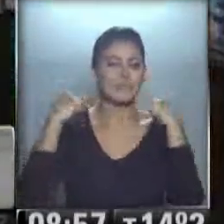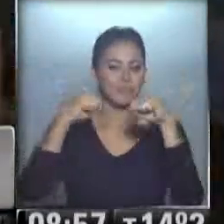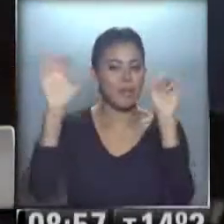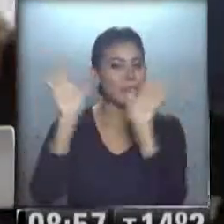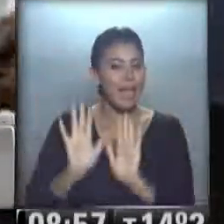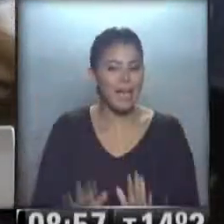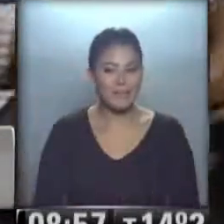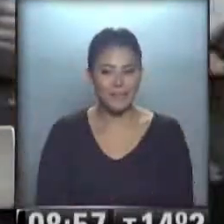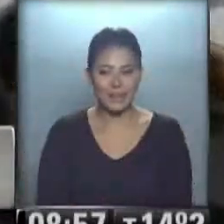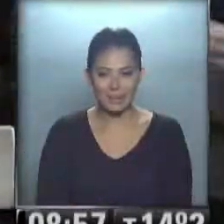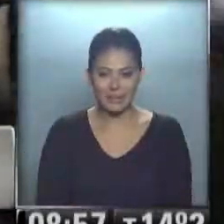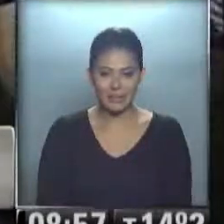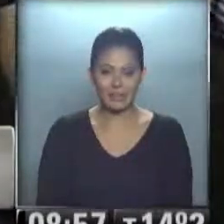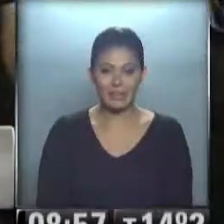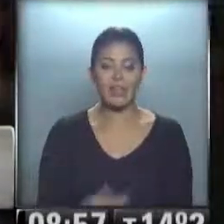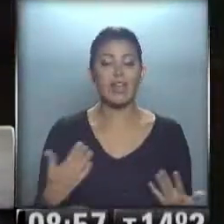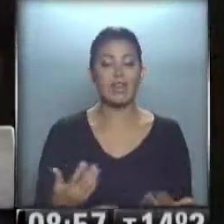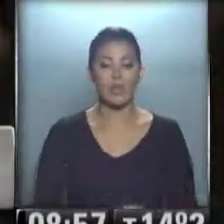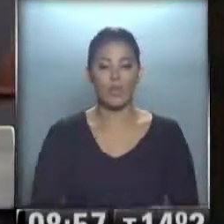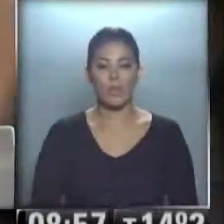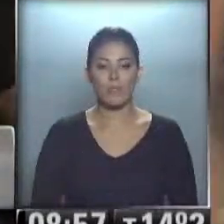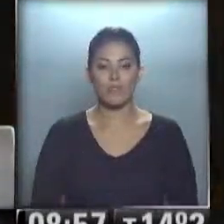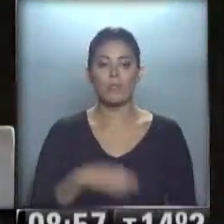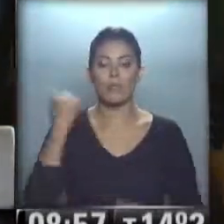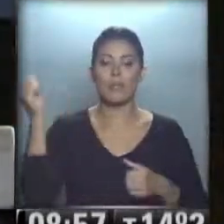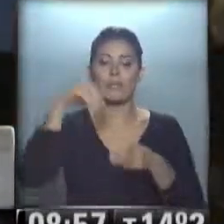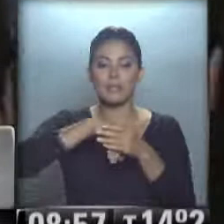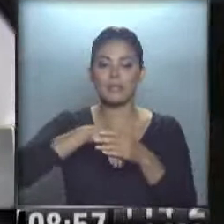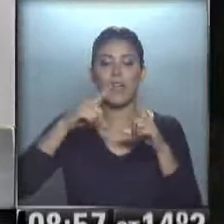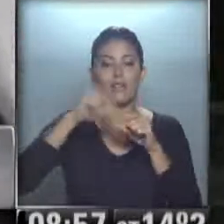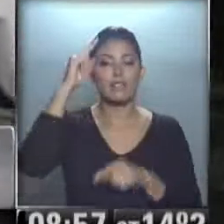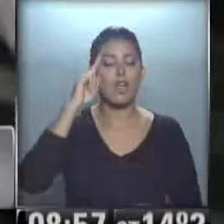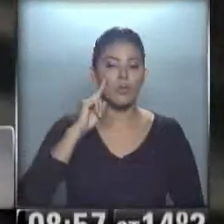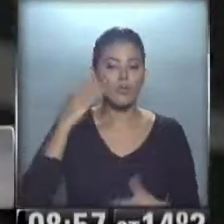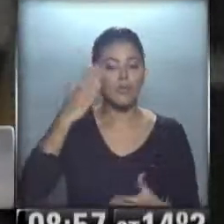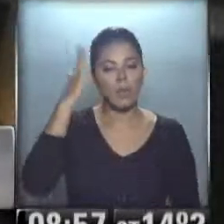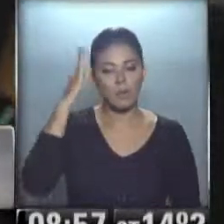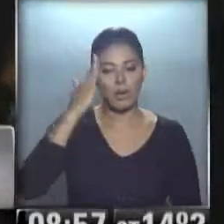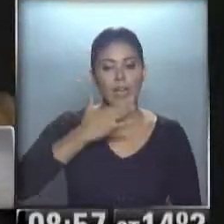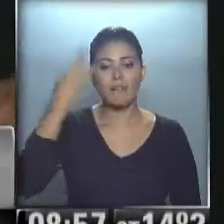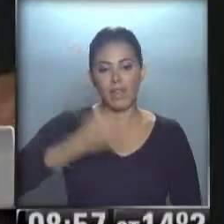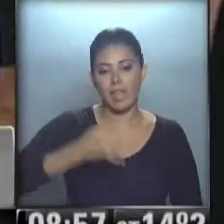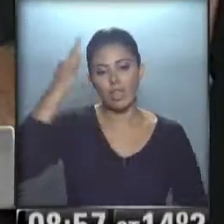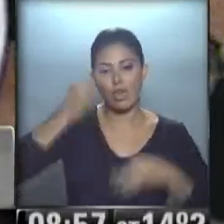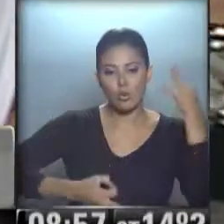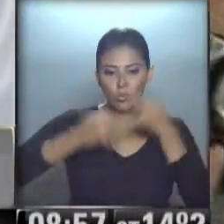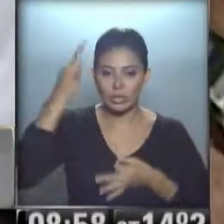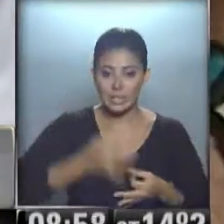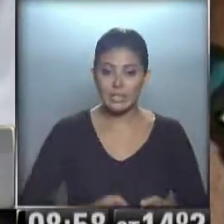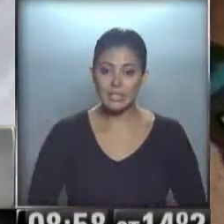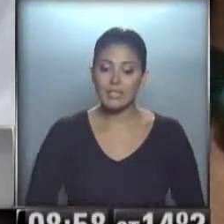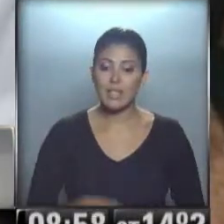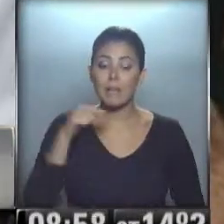preparándose para esta novena edición de la prueba atlética por la memoria la verdad y la justicia